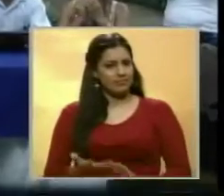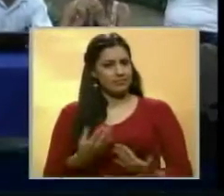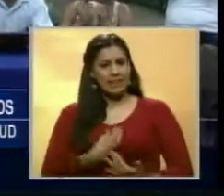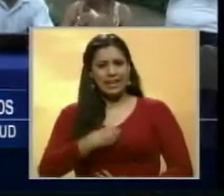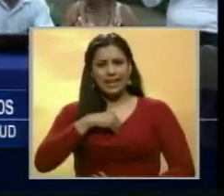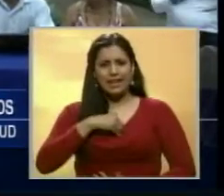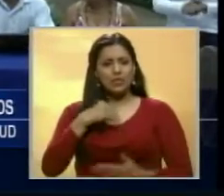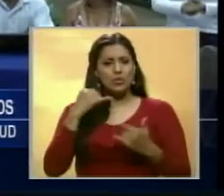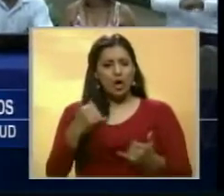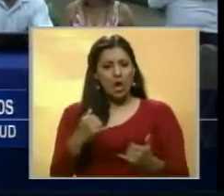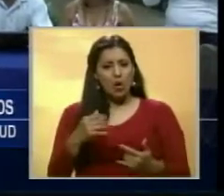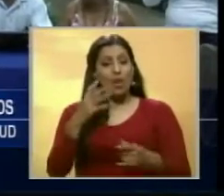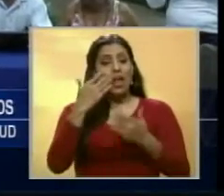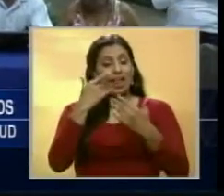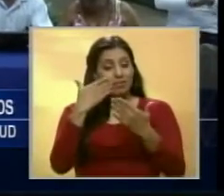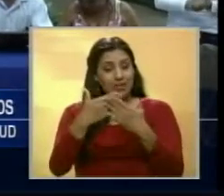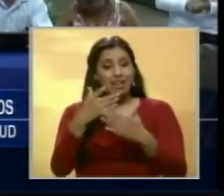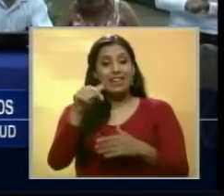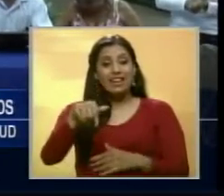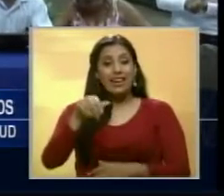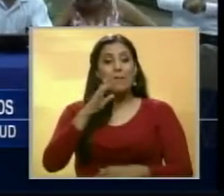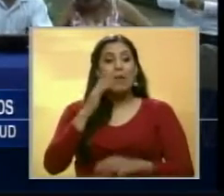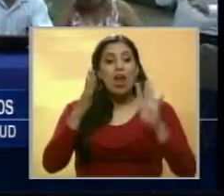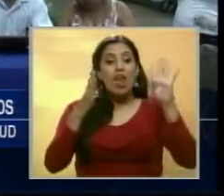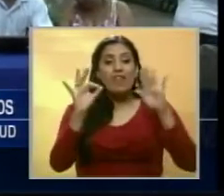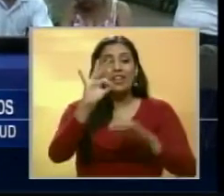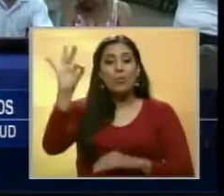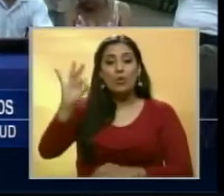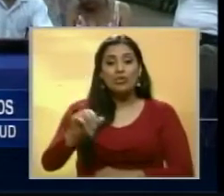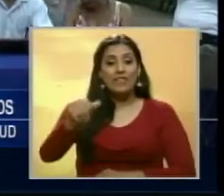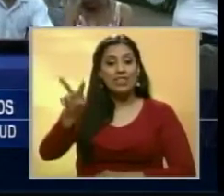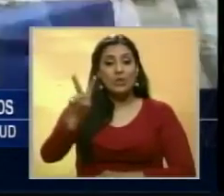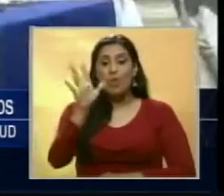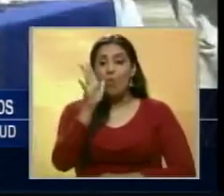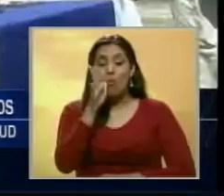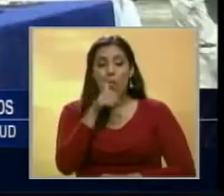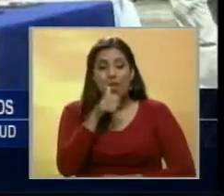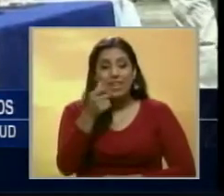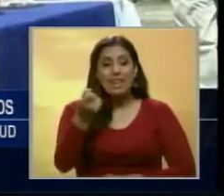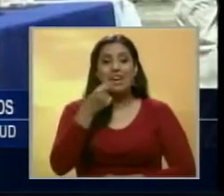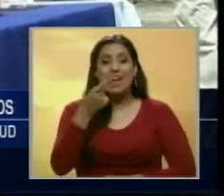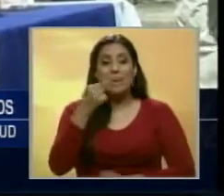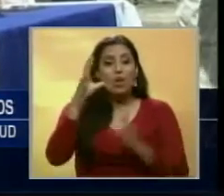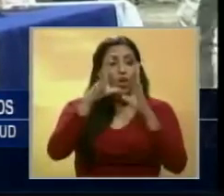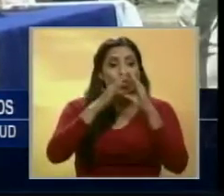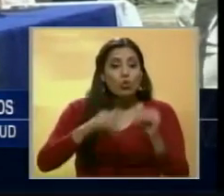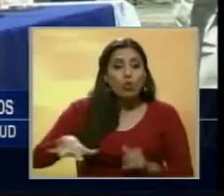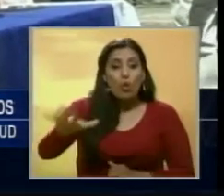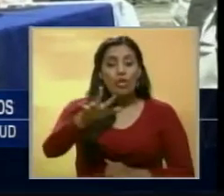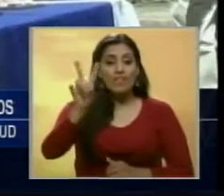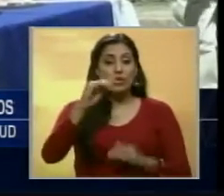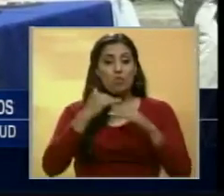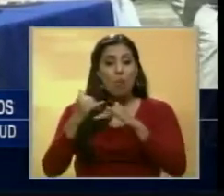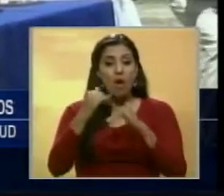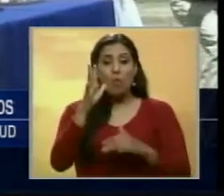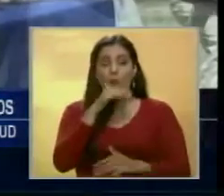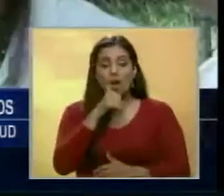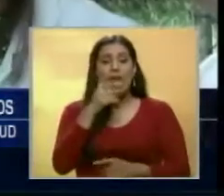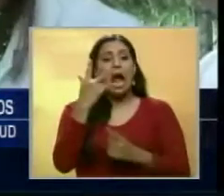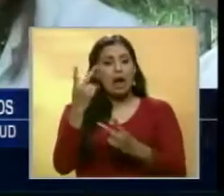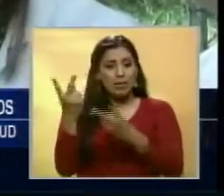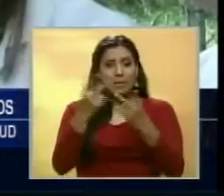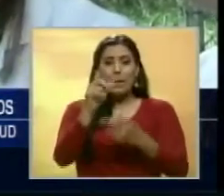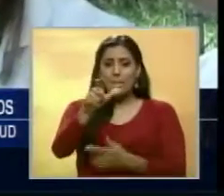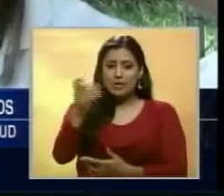Martínez aseguró que hay estudios que demuestran que casi llega al 90% la escasez de medicamentos en todo el país. Es por ello que invita a